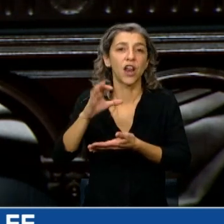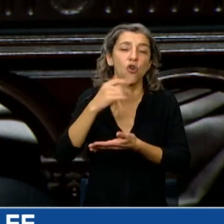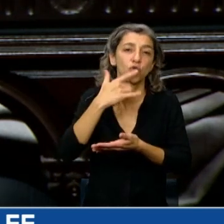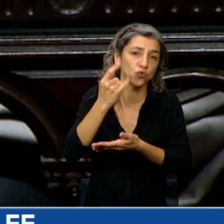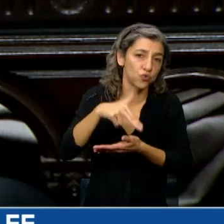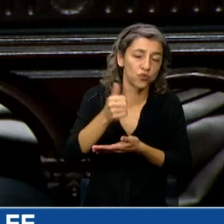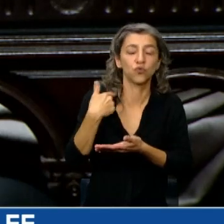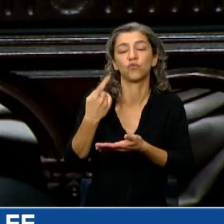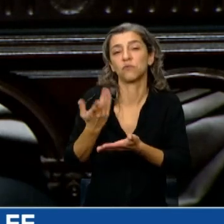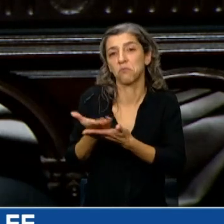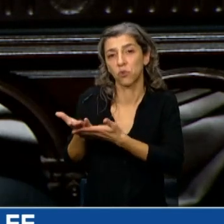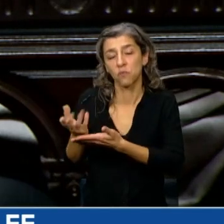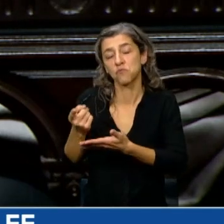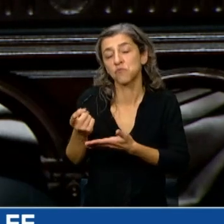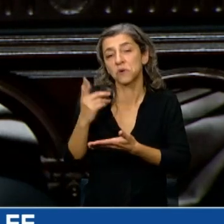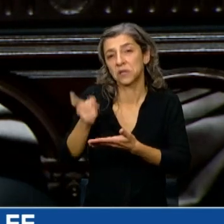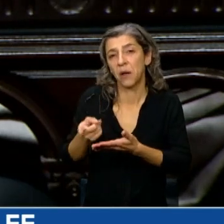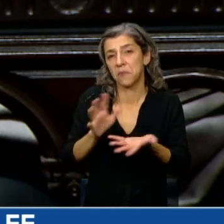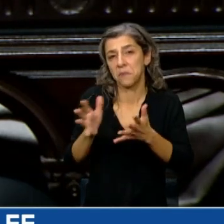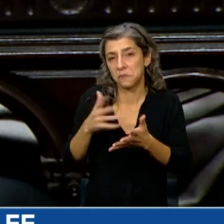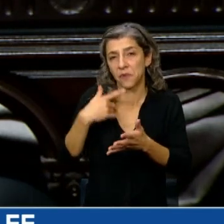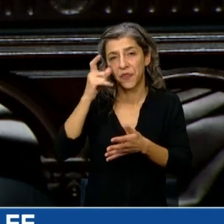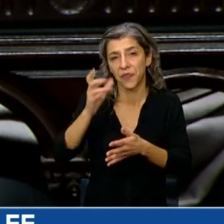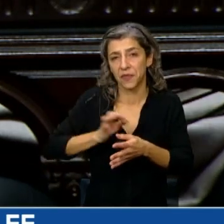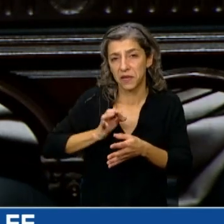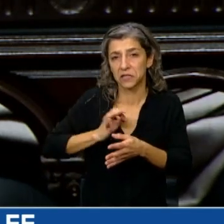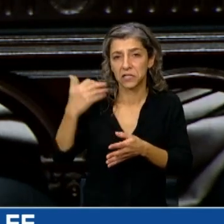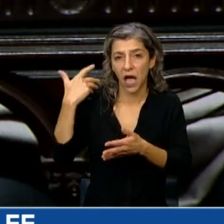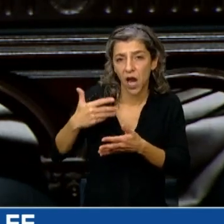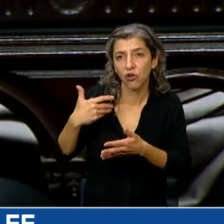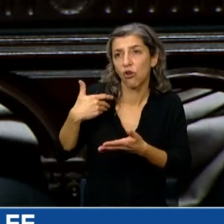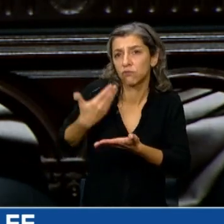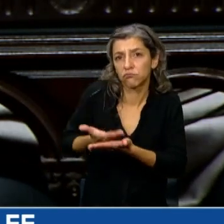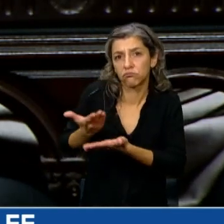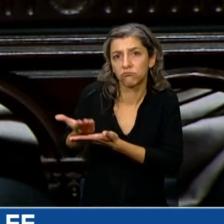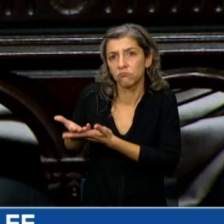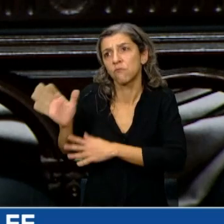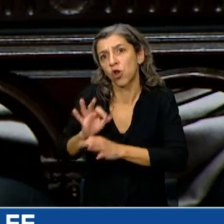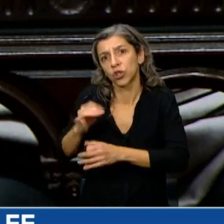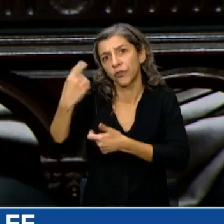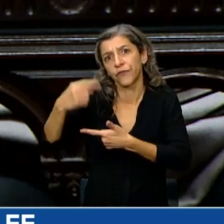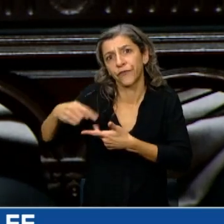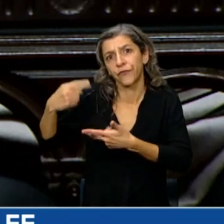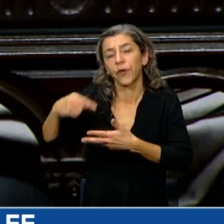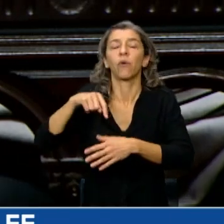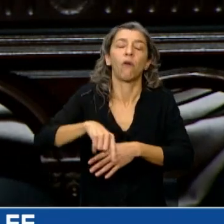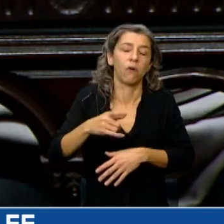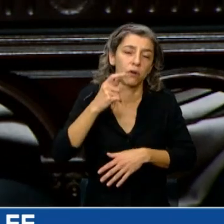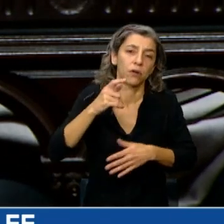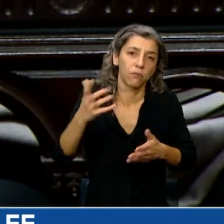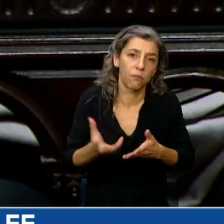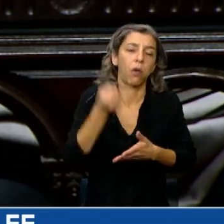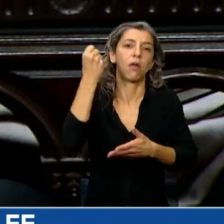planteaban por lo menos 10 años de distintos proyectos que han pasado por esta Cámara. Me parece que eso hay